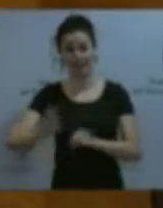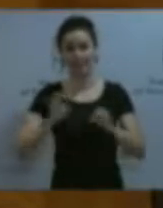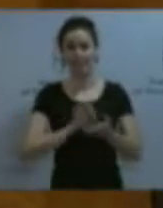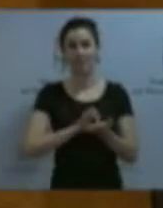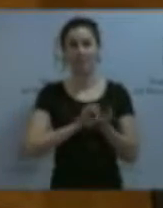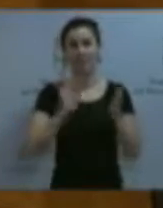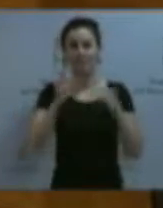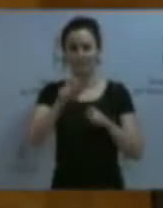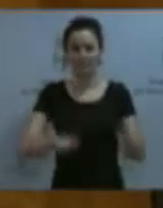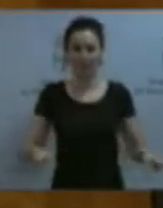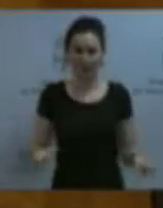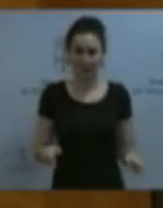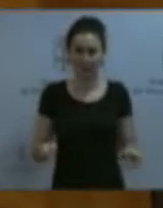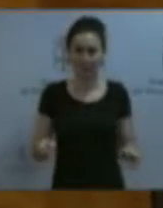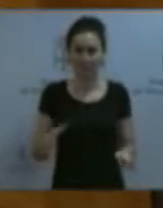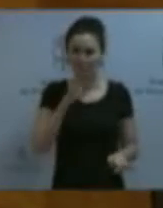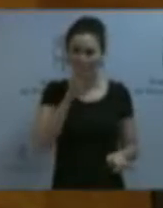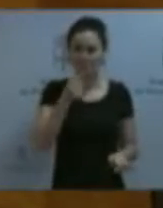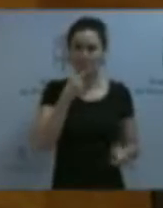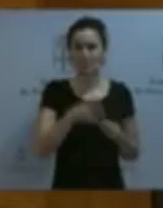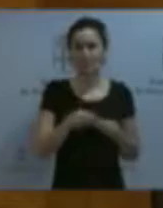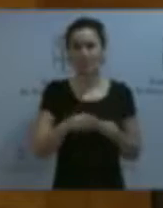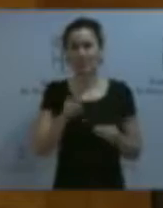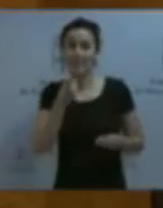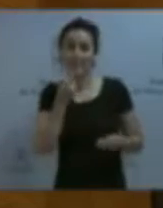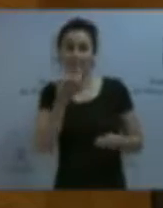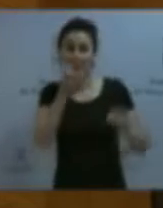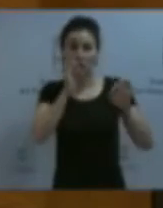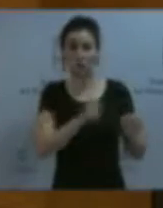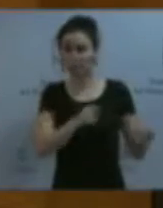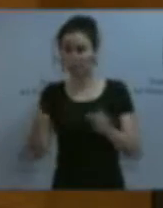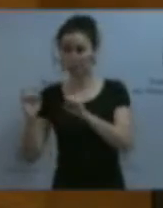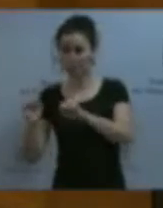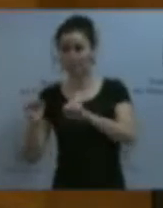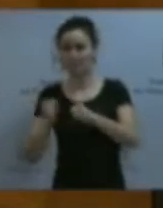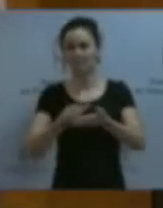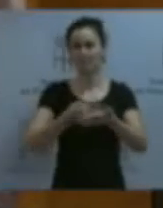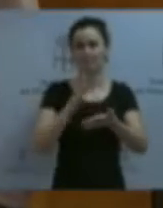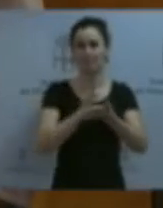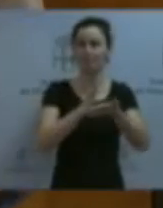que no pueden decir a los pacientes que si rechacen la derivación van al final de la lista.